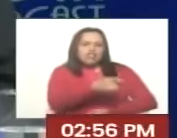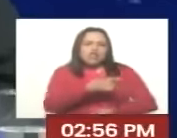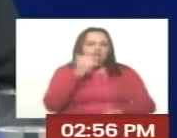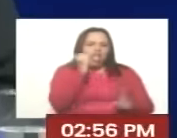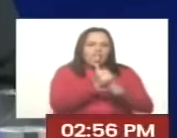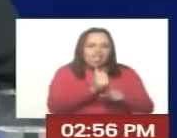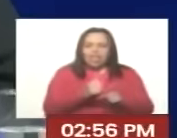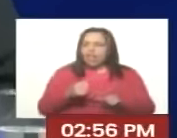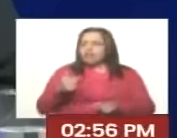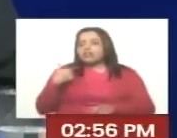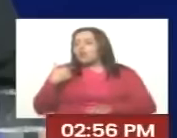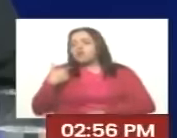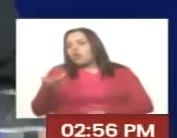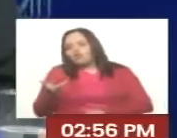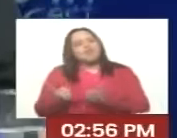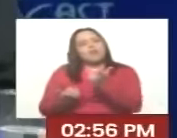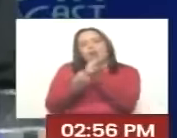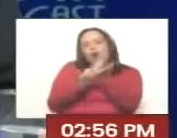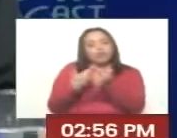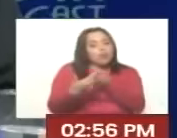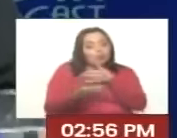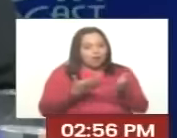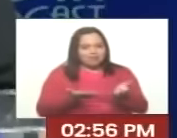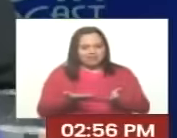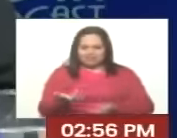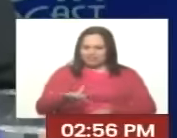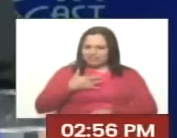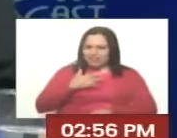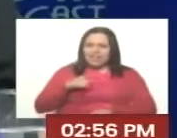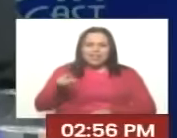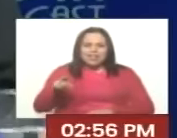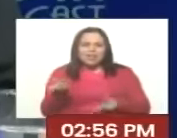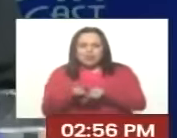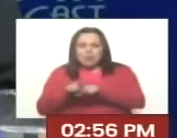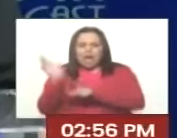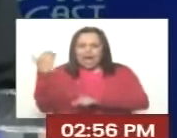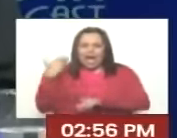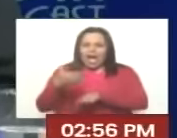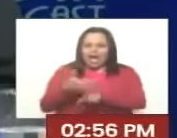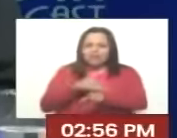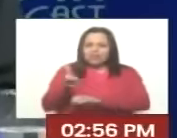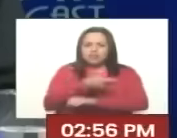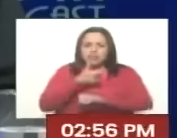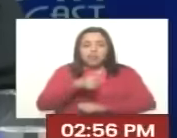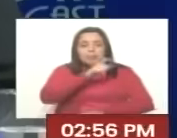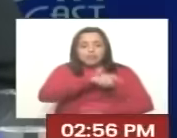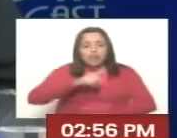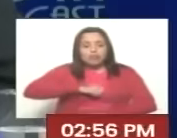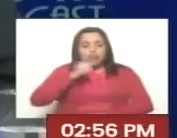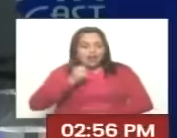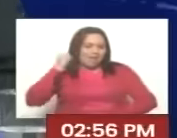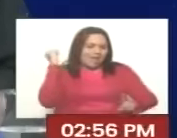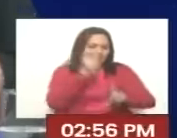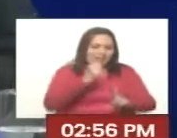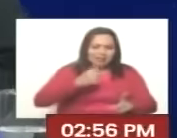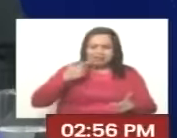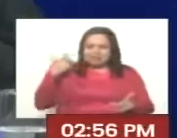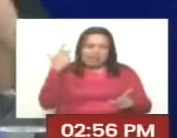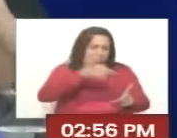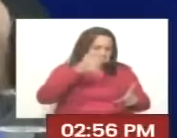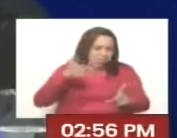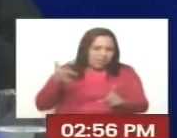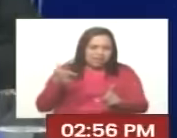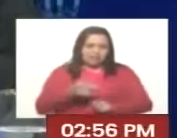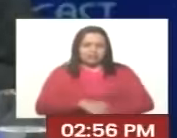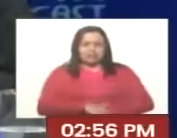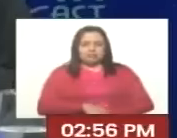se pisan la manguera, el dicho es. Yo te apoyo, eso existía mucho en la cuarta. Ajá. Cuando funcionarios policiales mataban, asesinaban, tú ibas como